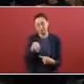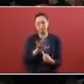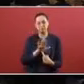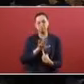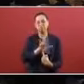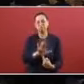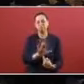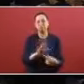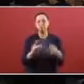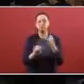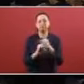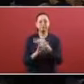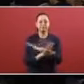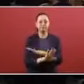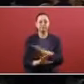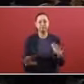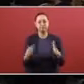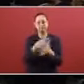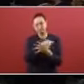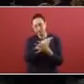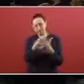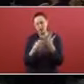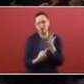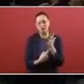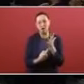se han